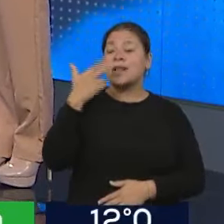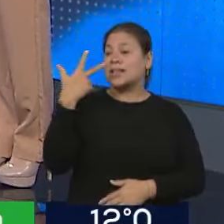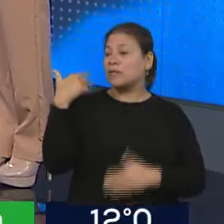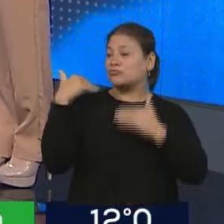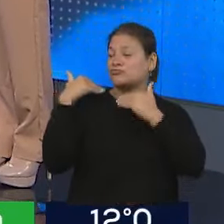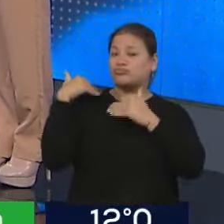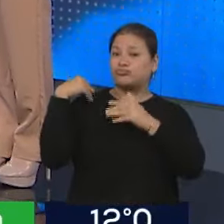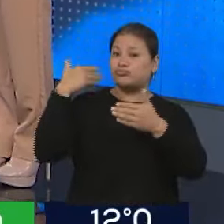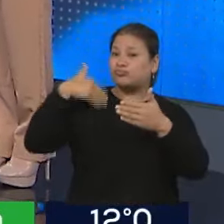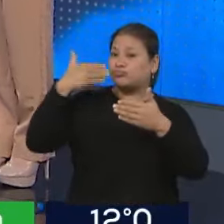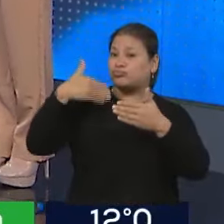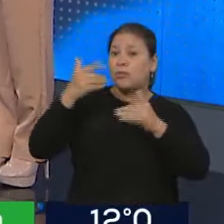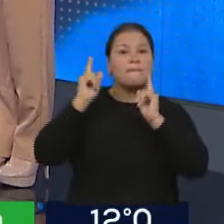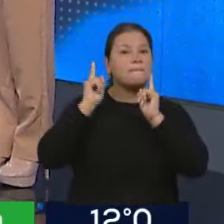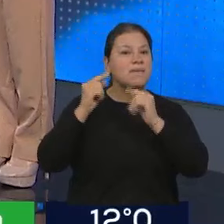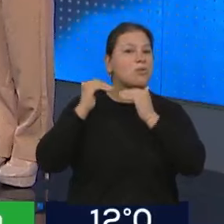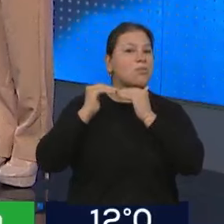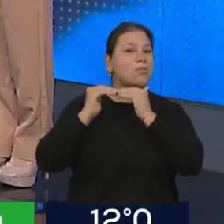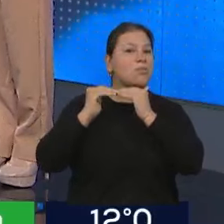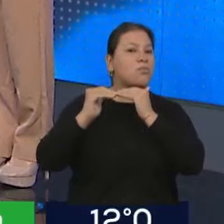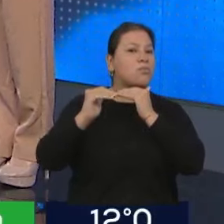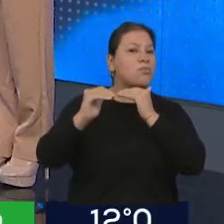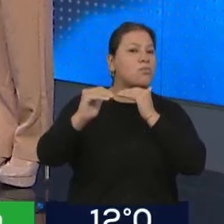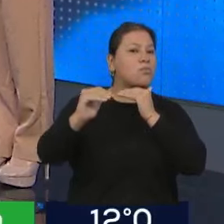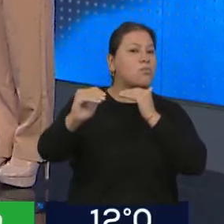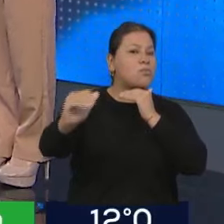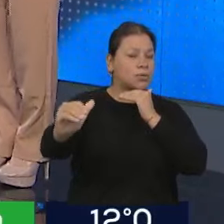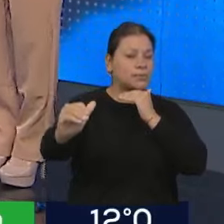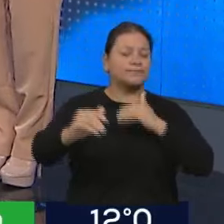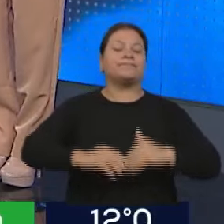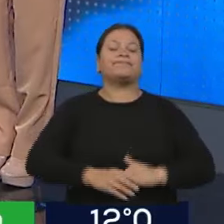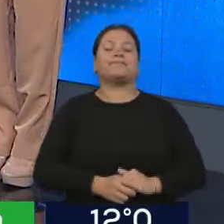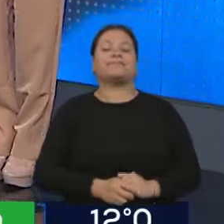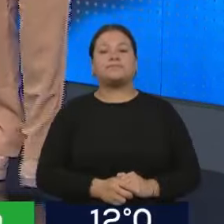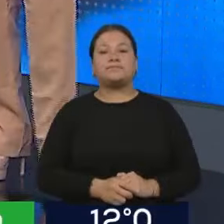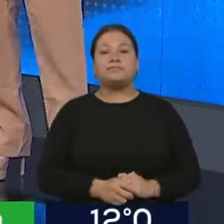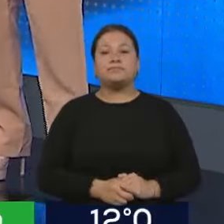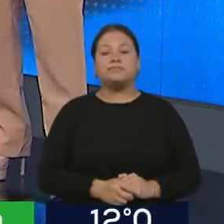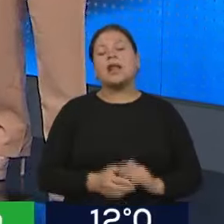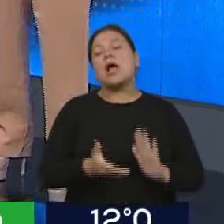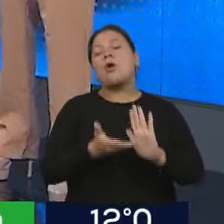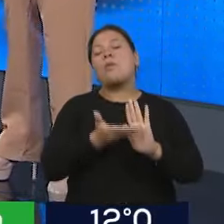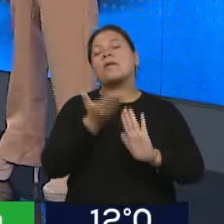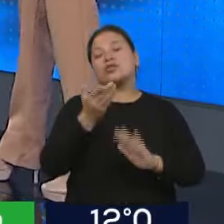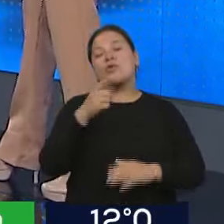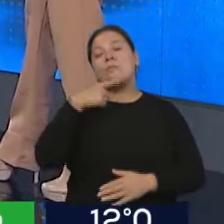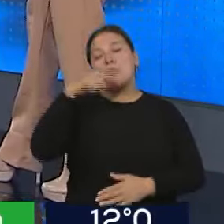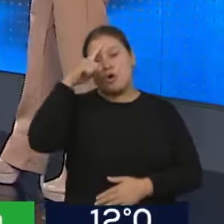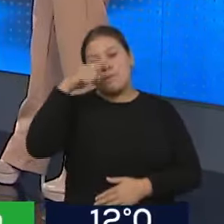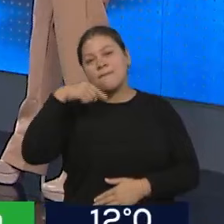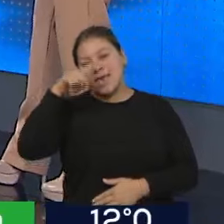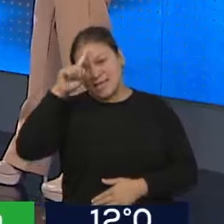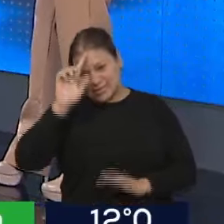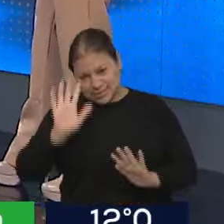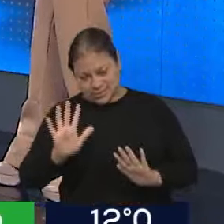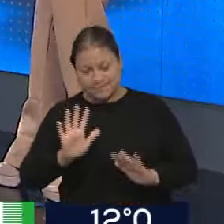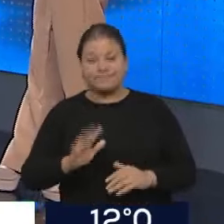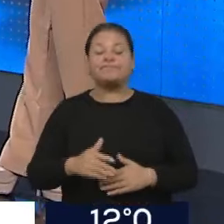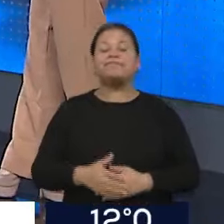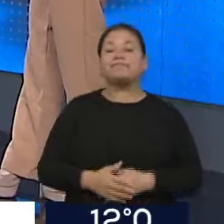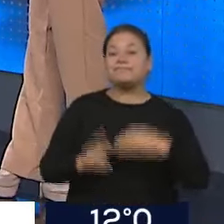original del Ministerio de indexar las tarifas a la inflación y que los aumentos se vayan dando de manera mensual. Y si seguimos avanzando, te vas